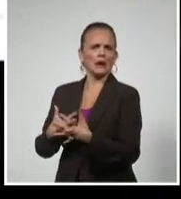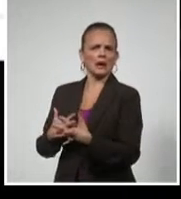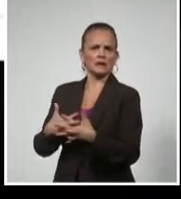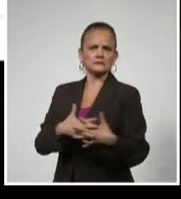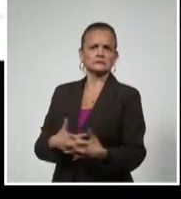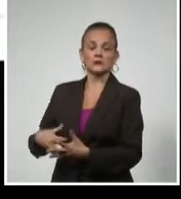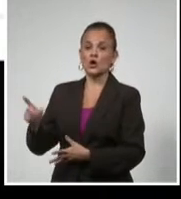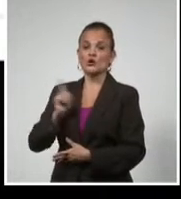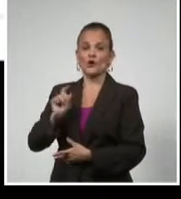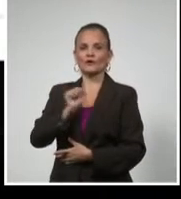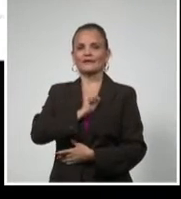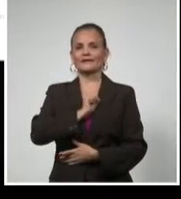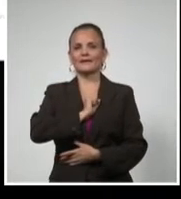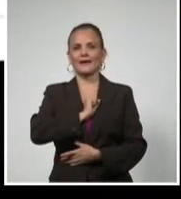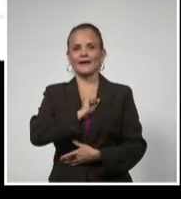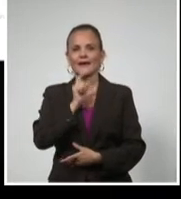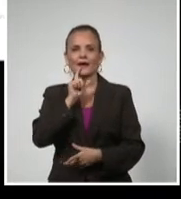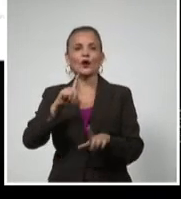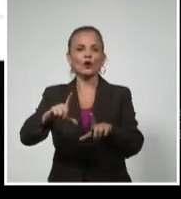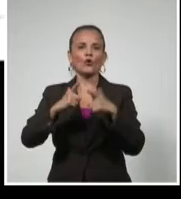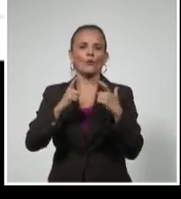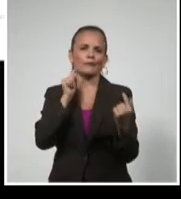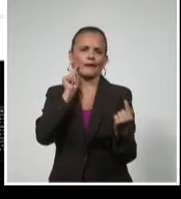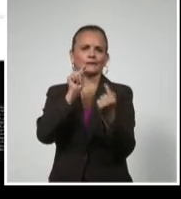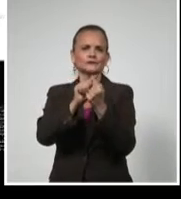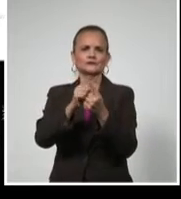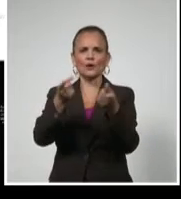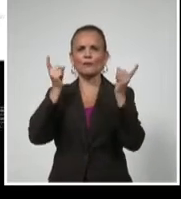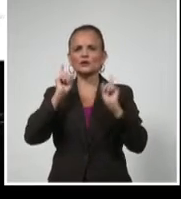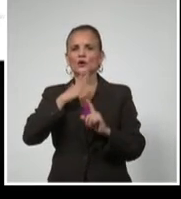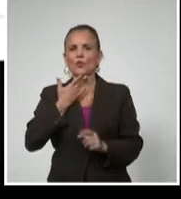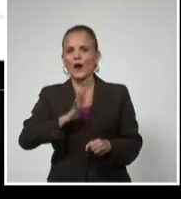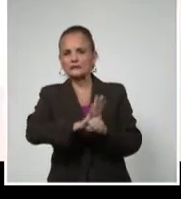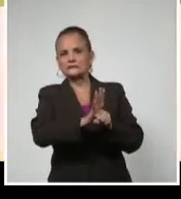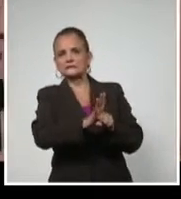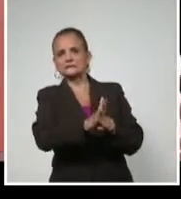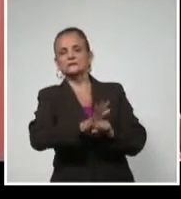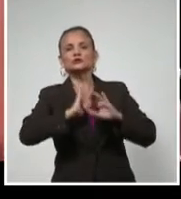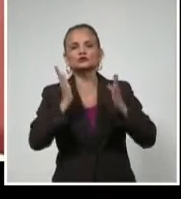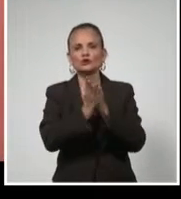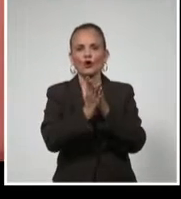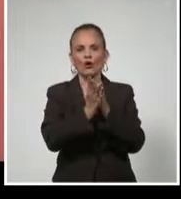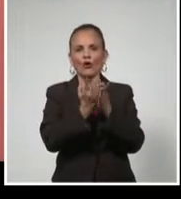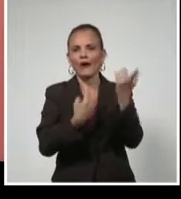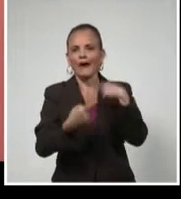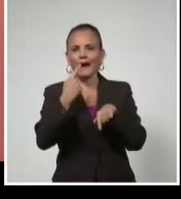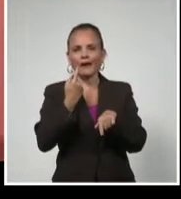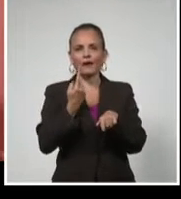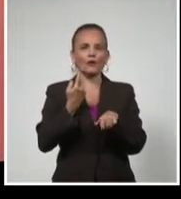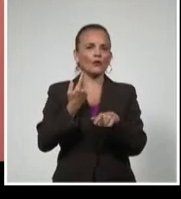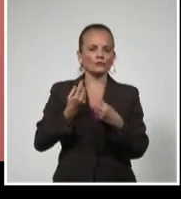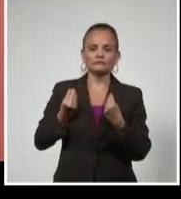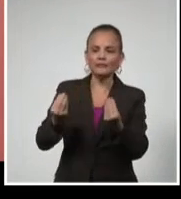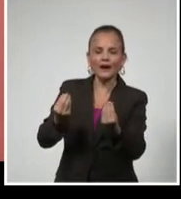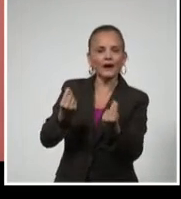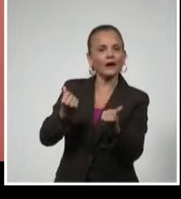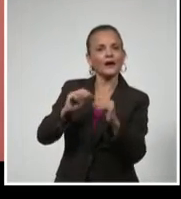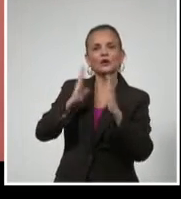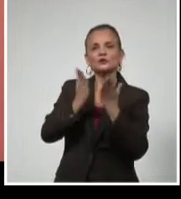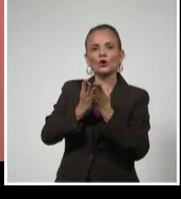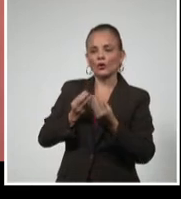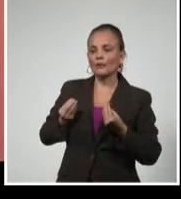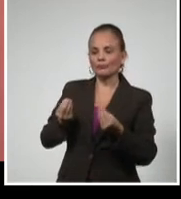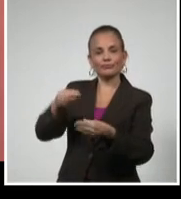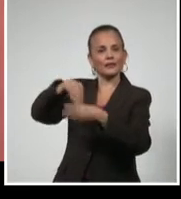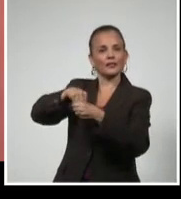fin político de los Estados Unidos, que es precisamente limitar al máximo la entrada de dinero, de recursos monetarios